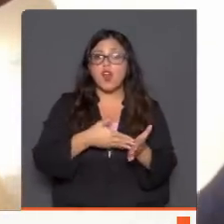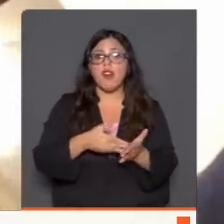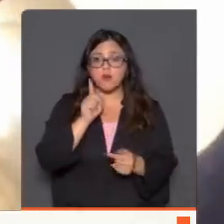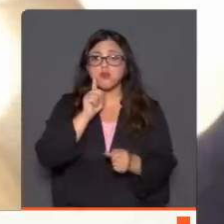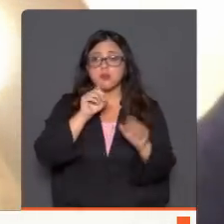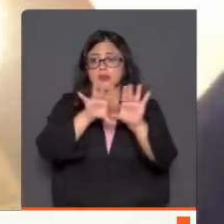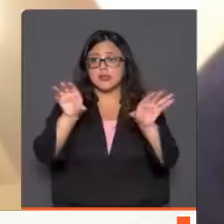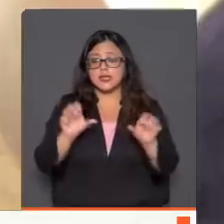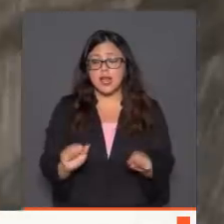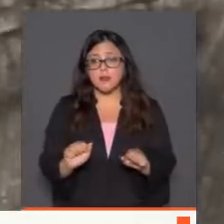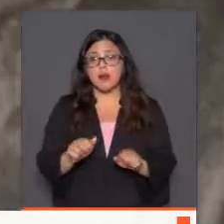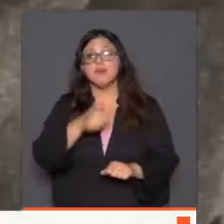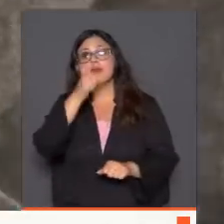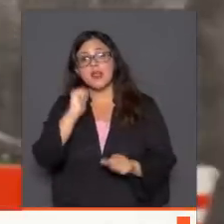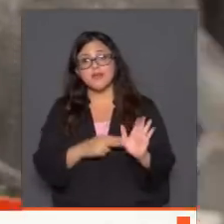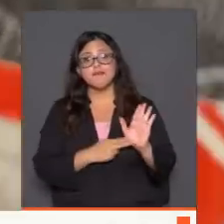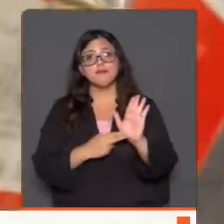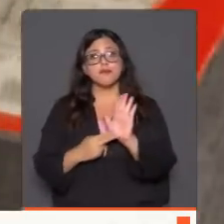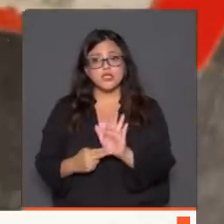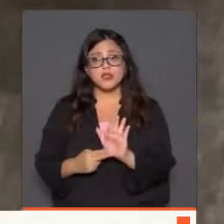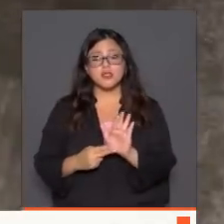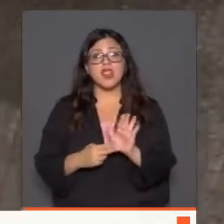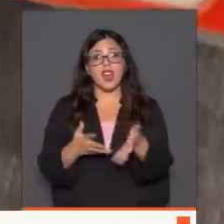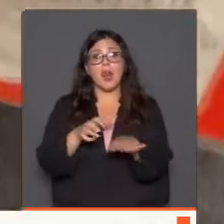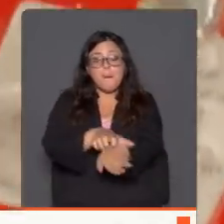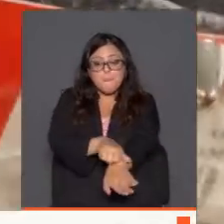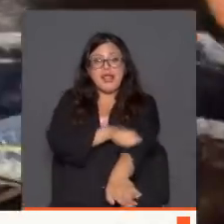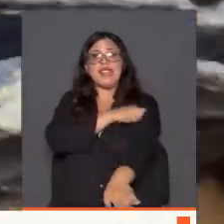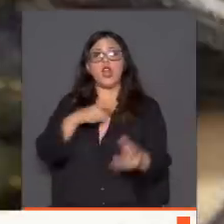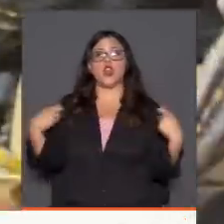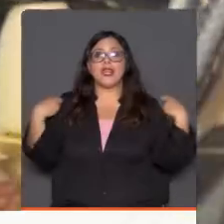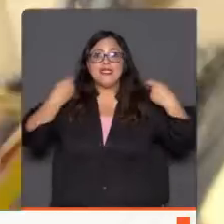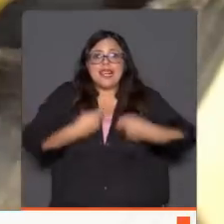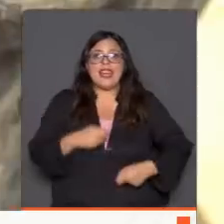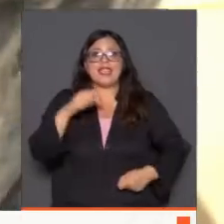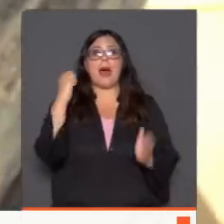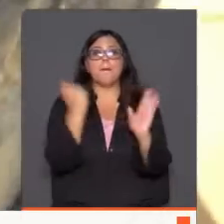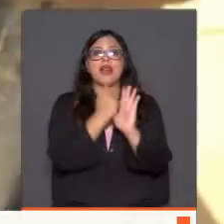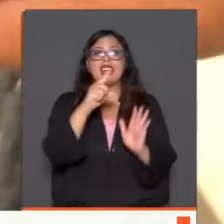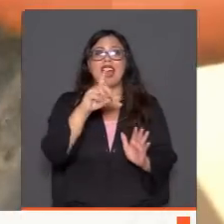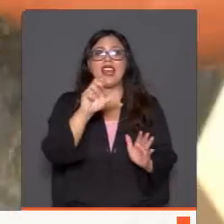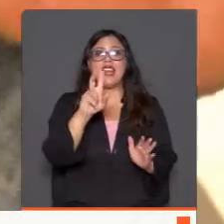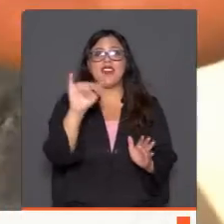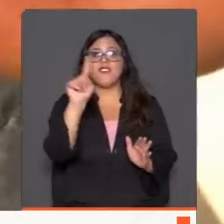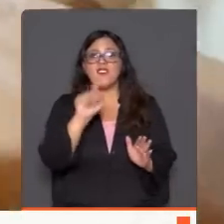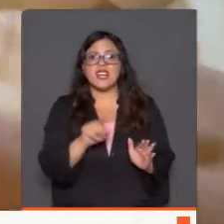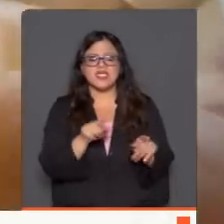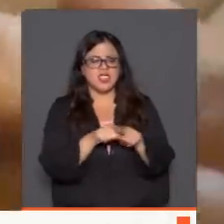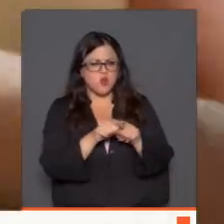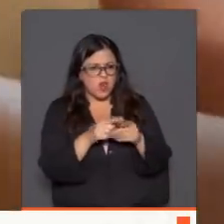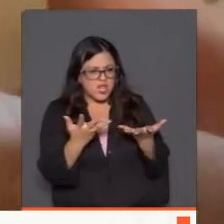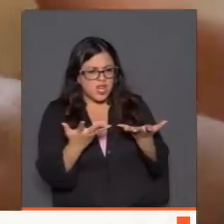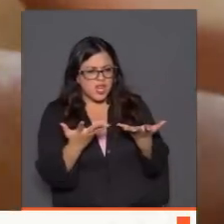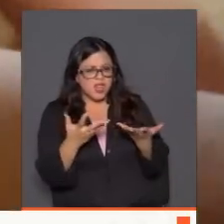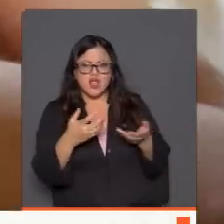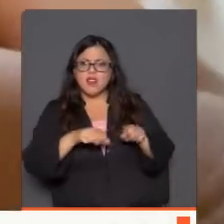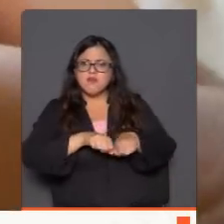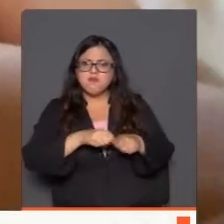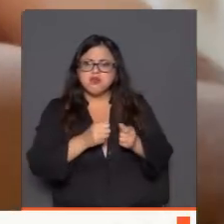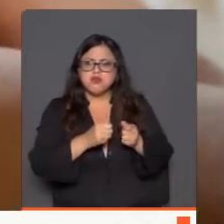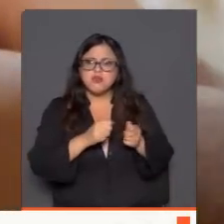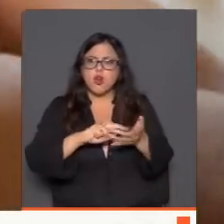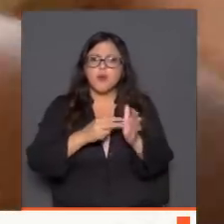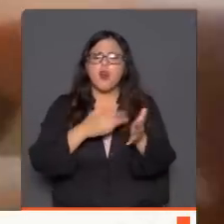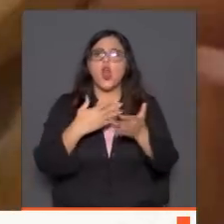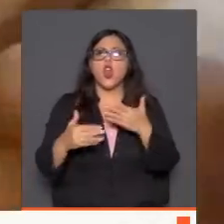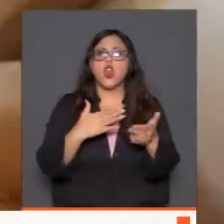sistema. Ayer les mostrábamos pantalones y chaquetas Levi's defectuosos como si nada a la venta en la tienda La Polar del Mall